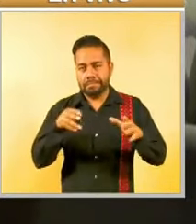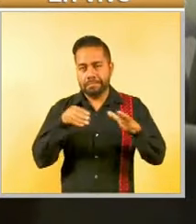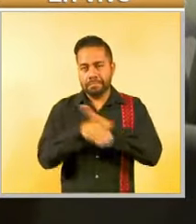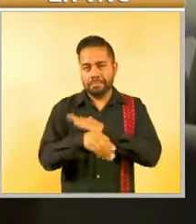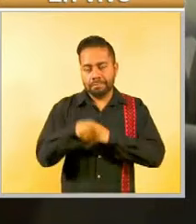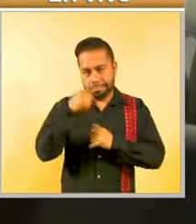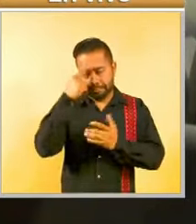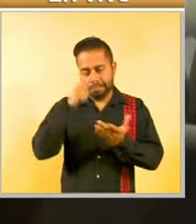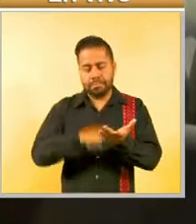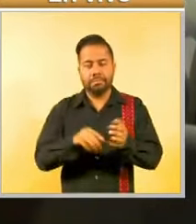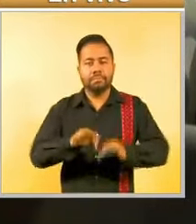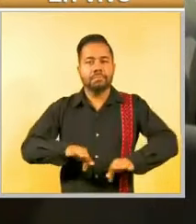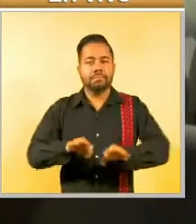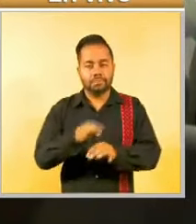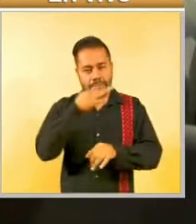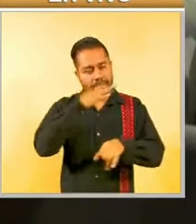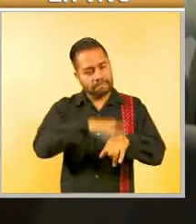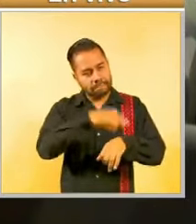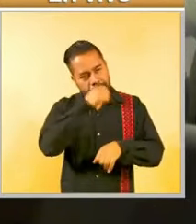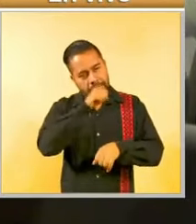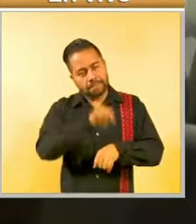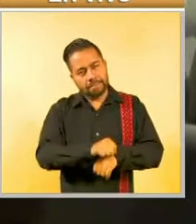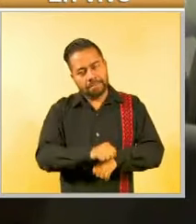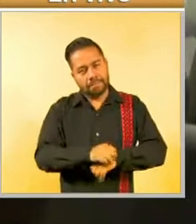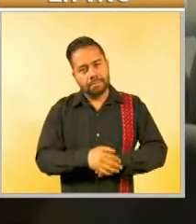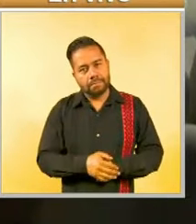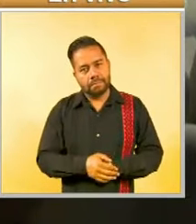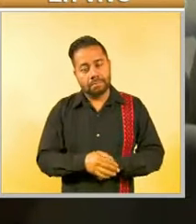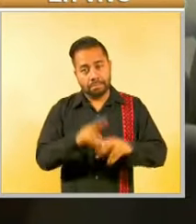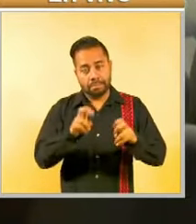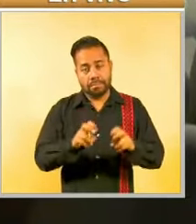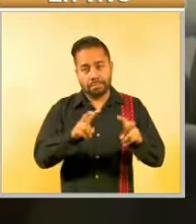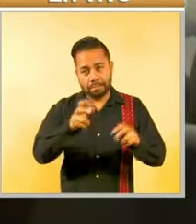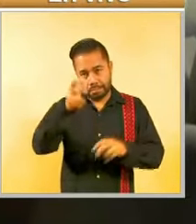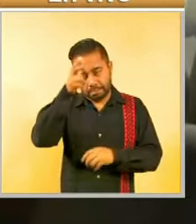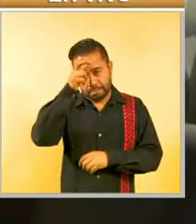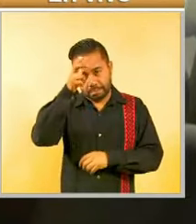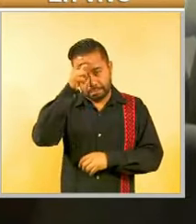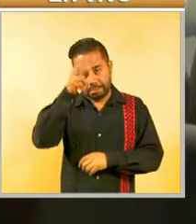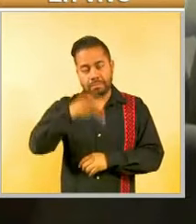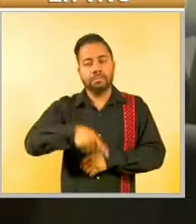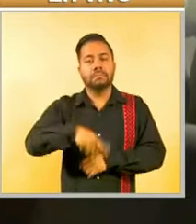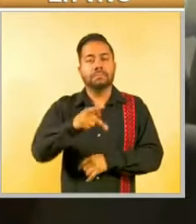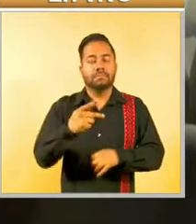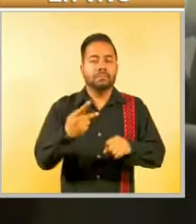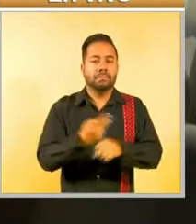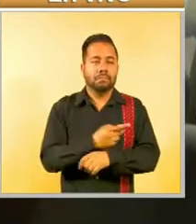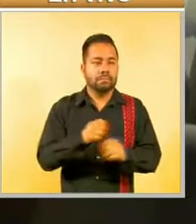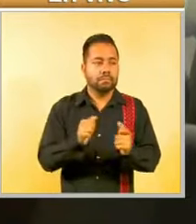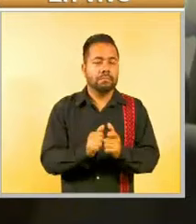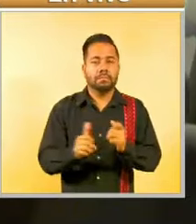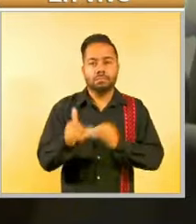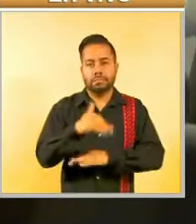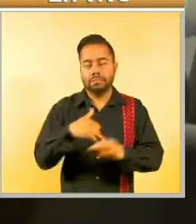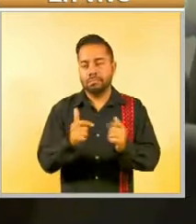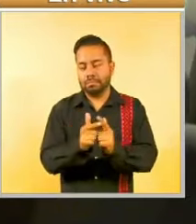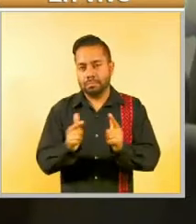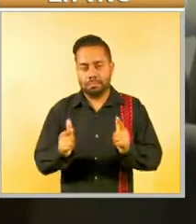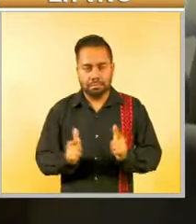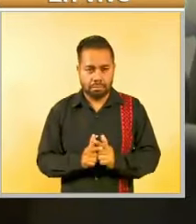es importante saber señor secretario son cuestiones de inteligencia Pero qué pasa con todos estos